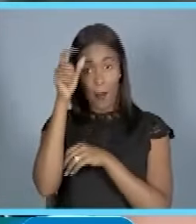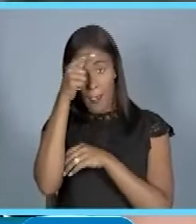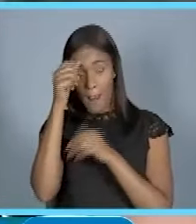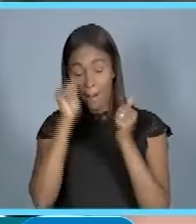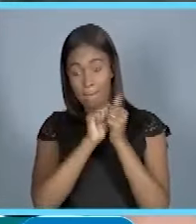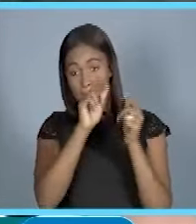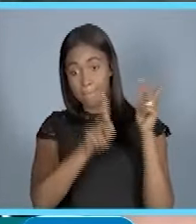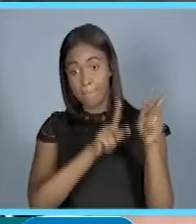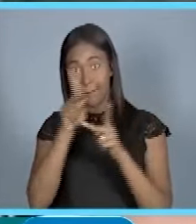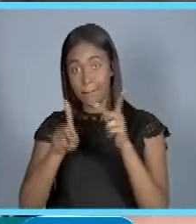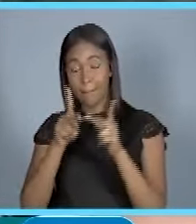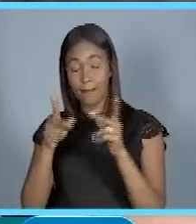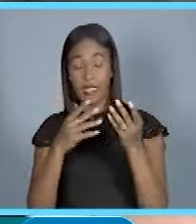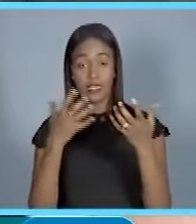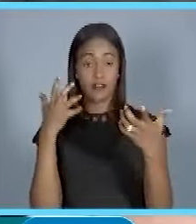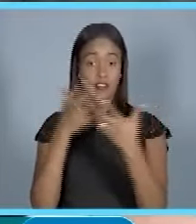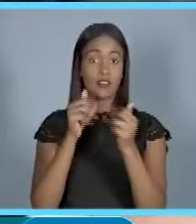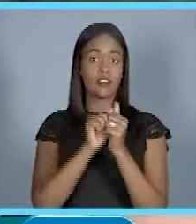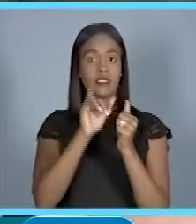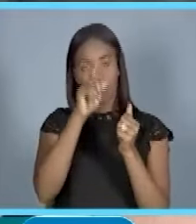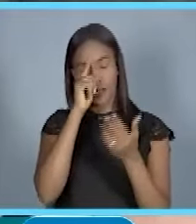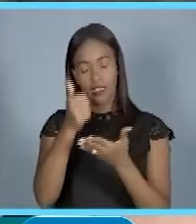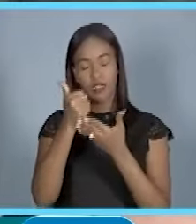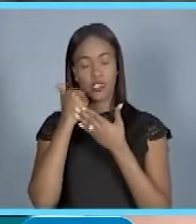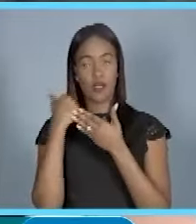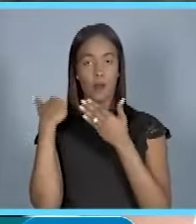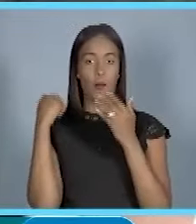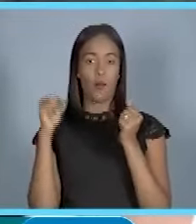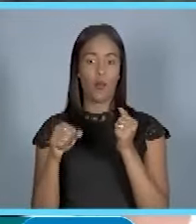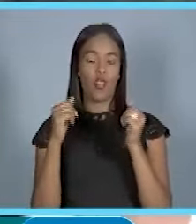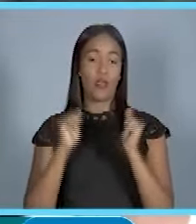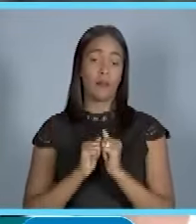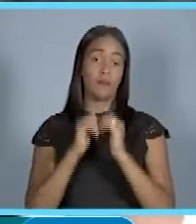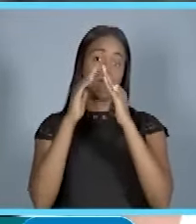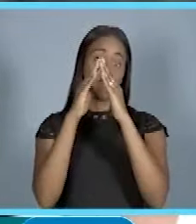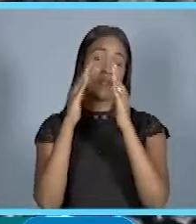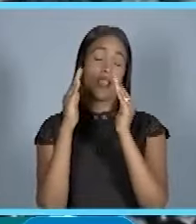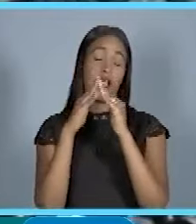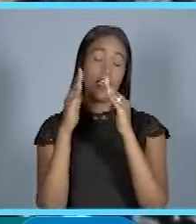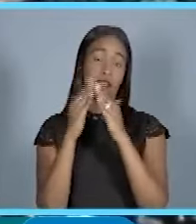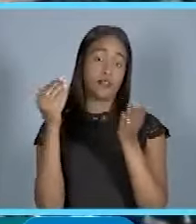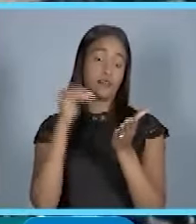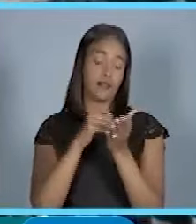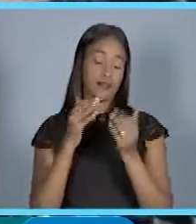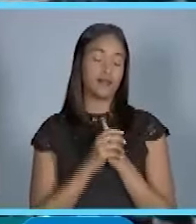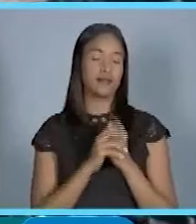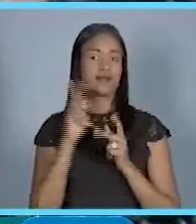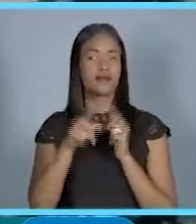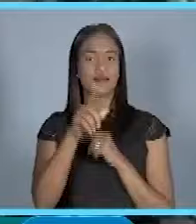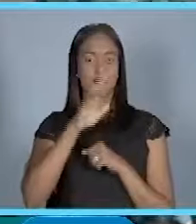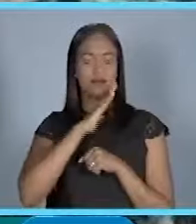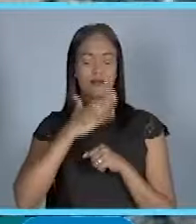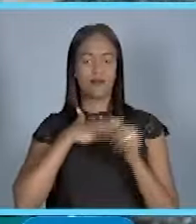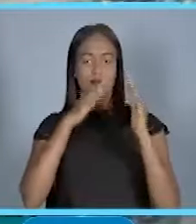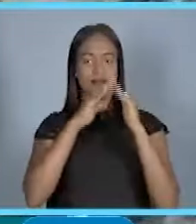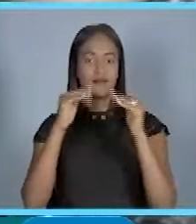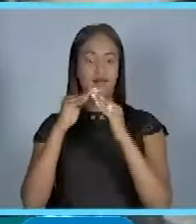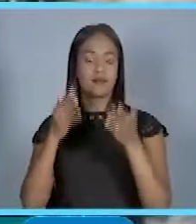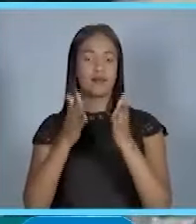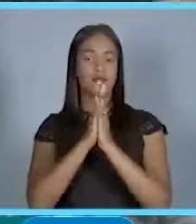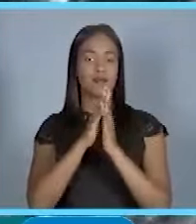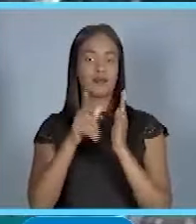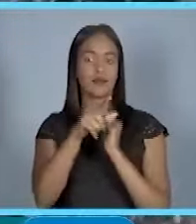de la persona competente para que nos ayuden a subir nuestra casita de nuevo. Las propietarias de las viviendas pidieron